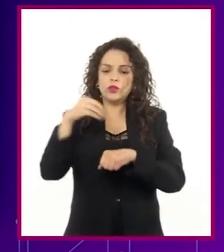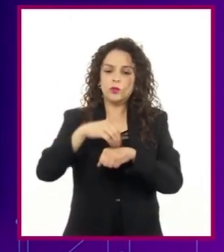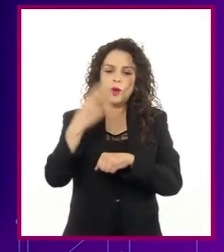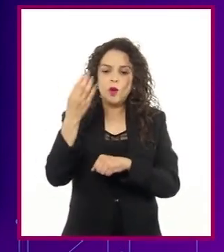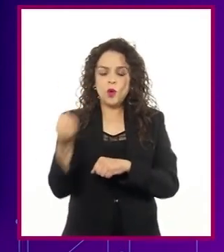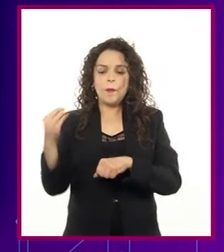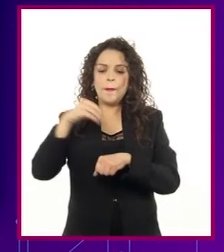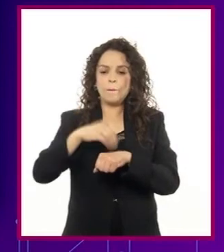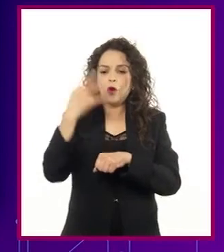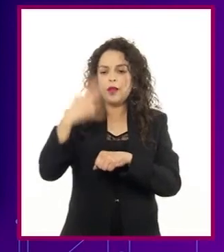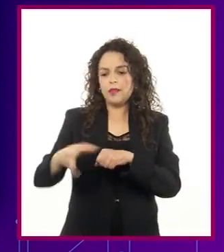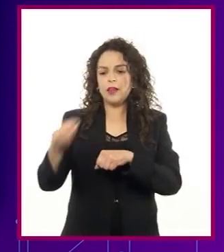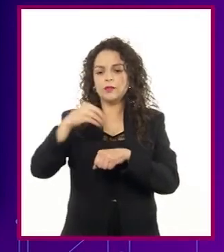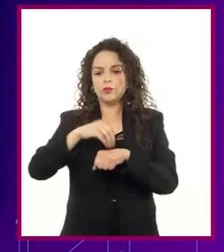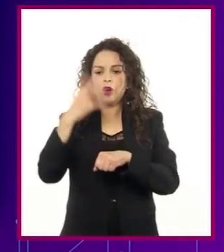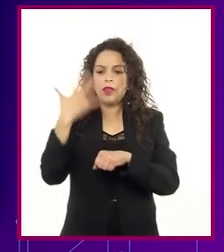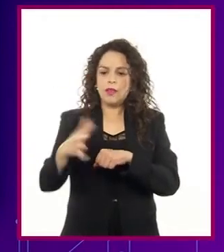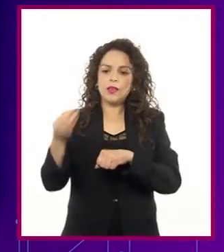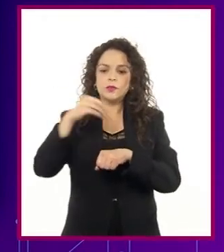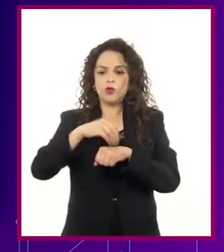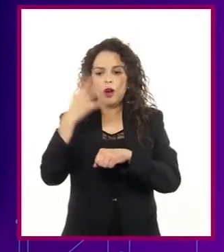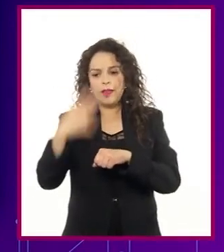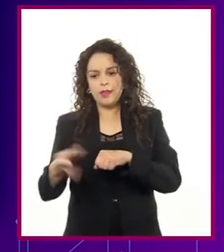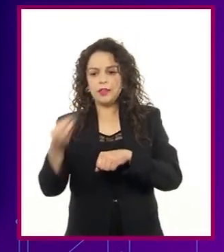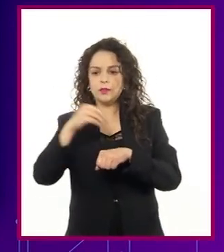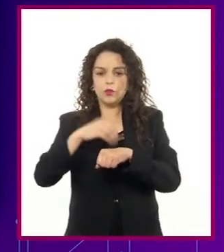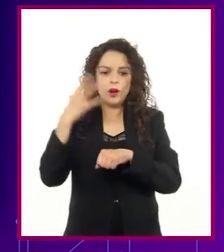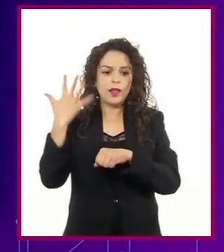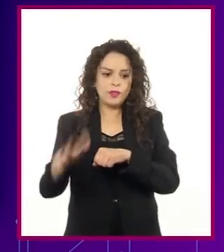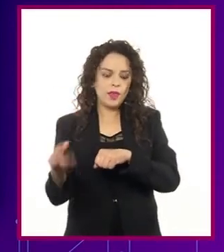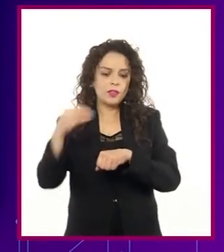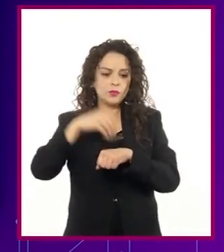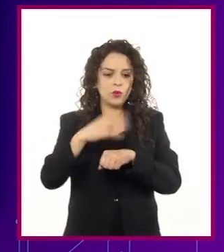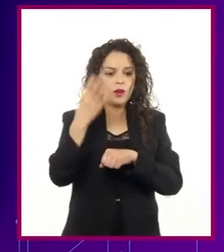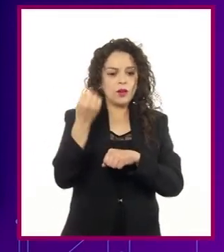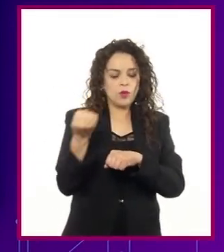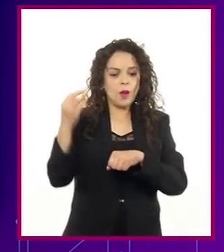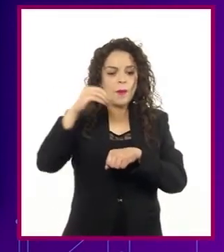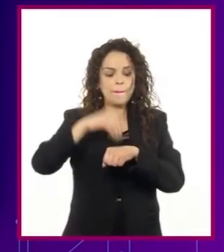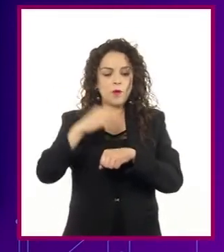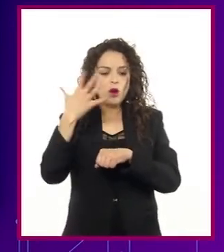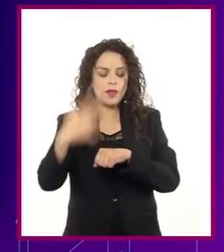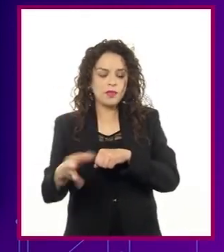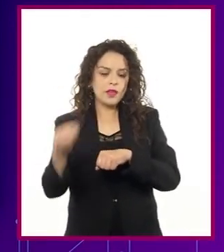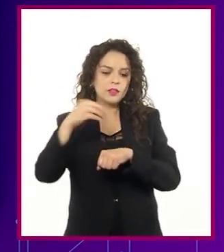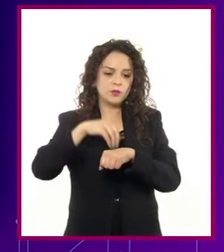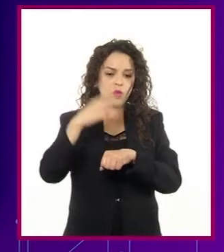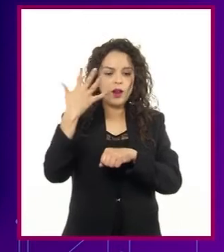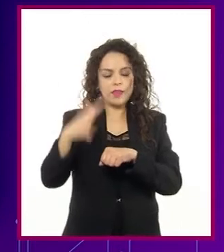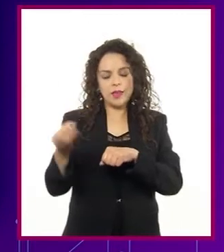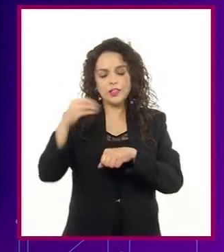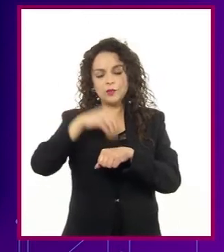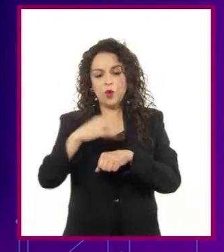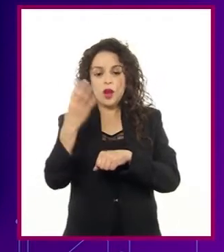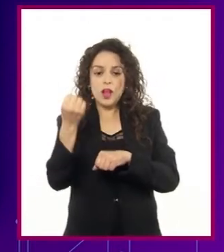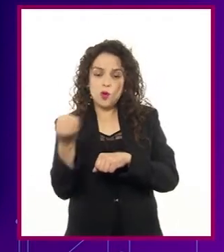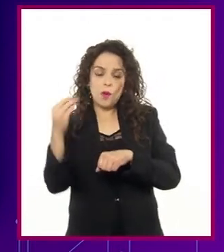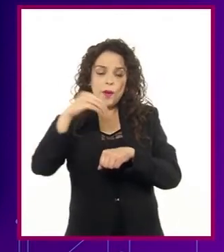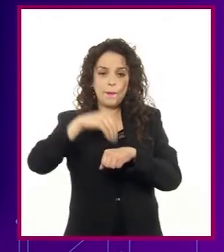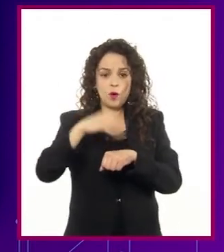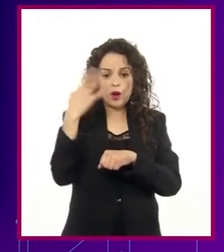más 10 más 10 más 10 más 10 más 9 más 10 más 10 más